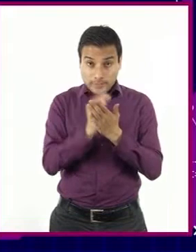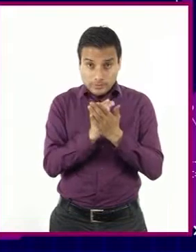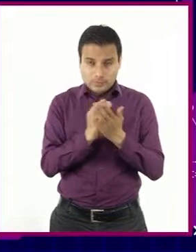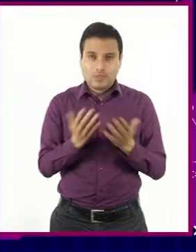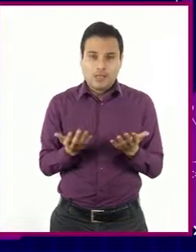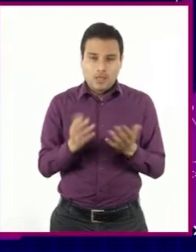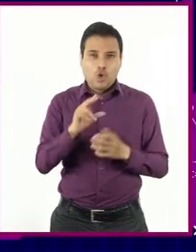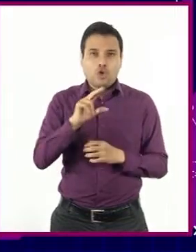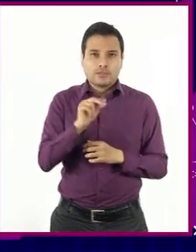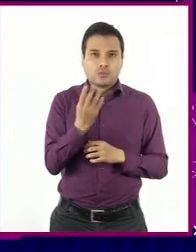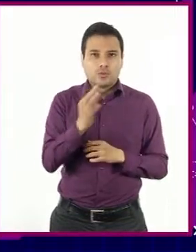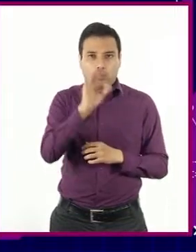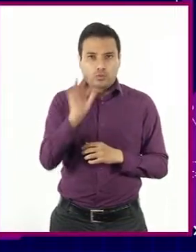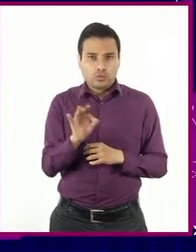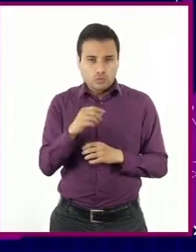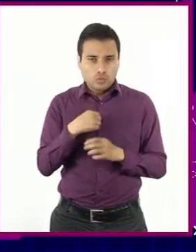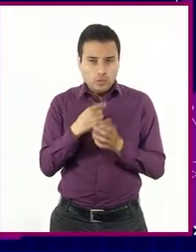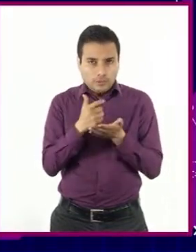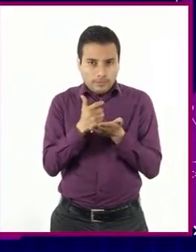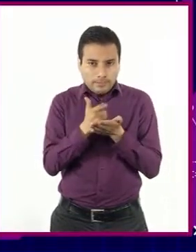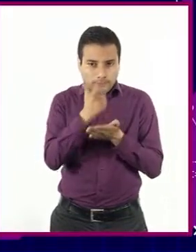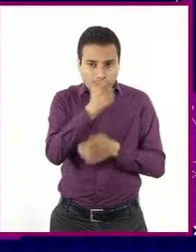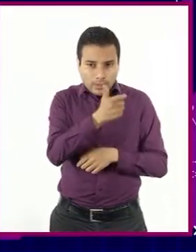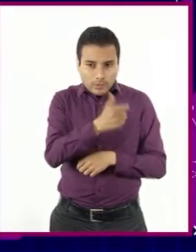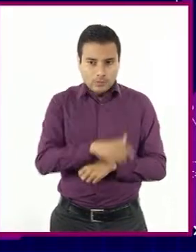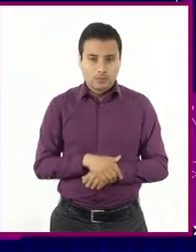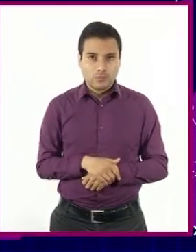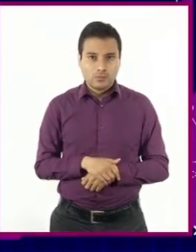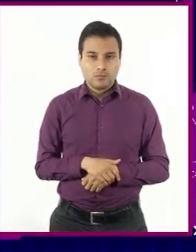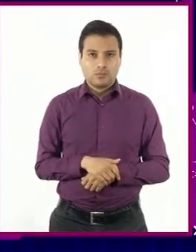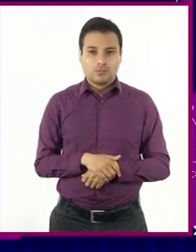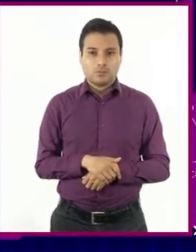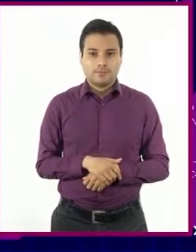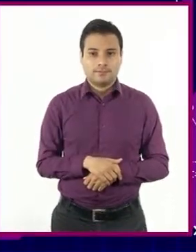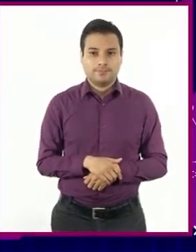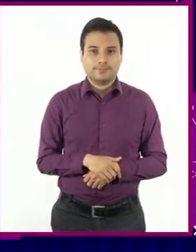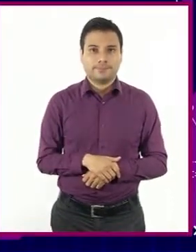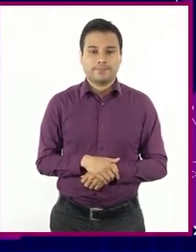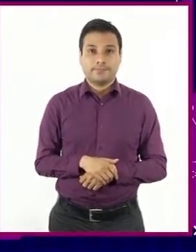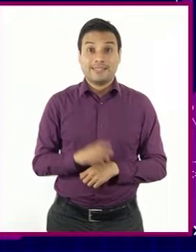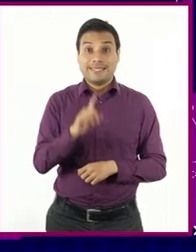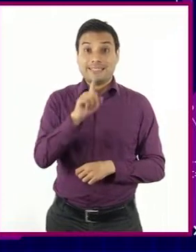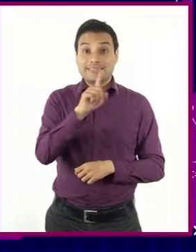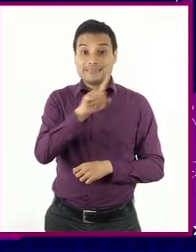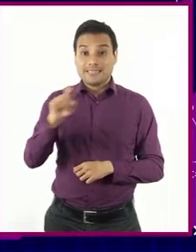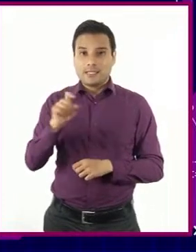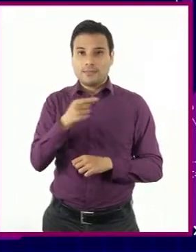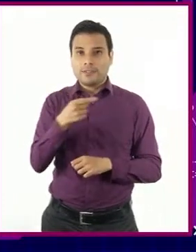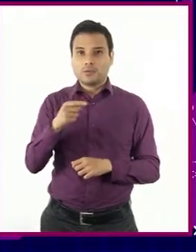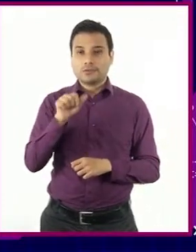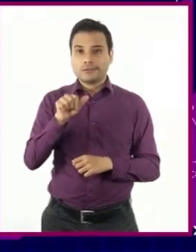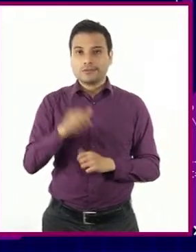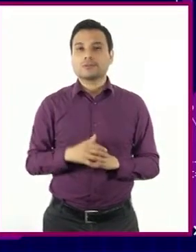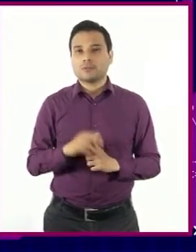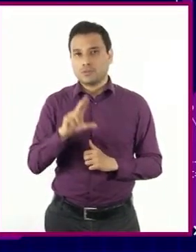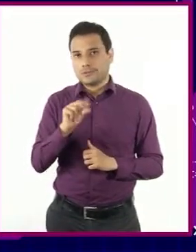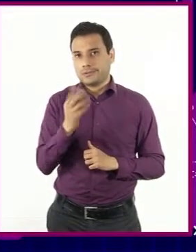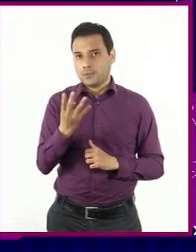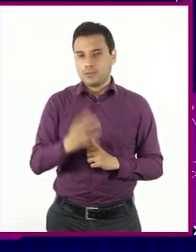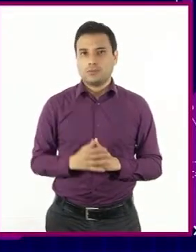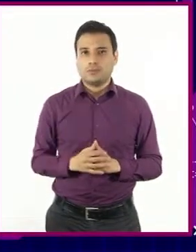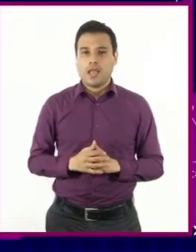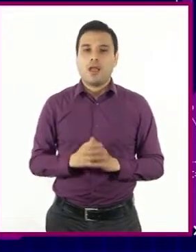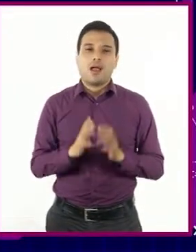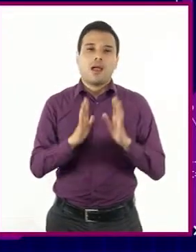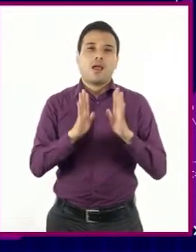el 84% del precio total del artículo, ya que 100 menos 16 es 84. Queda